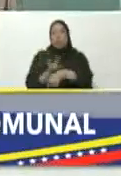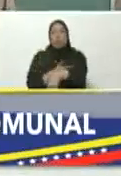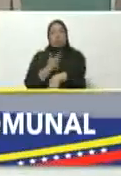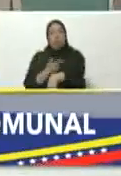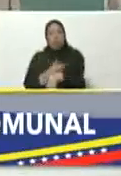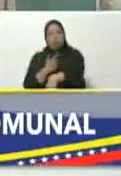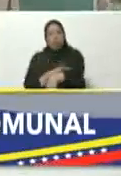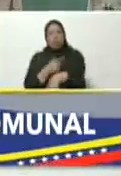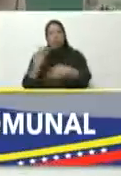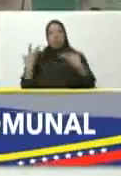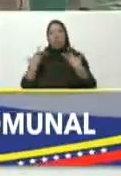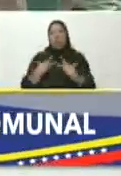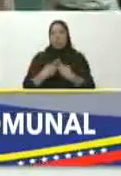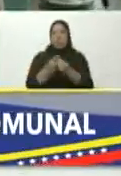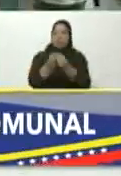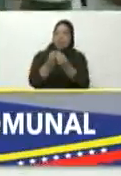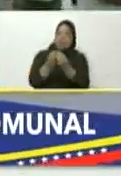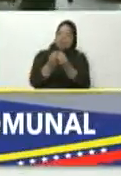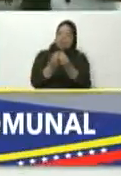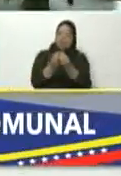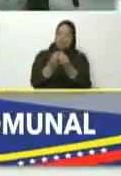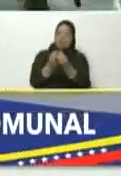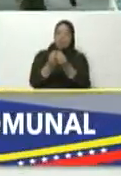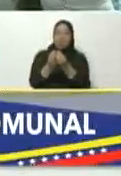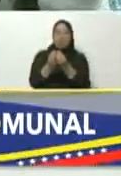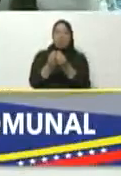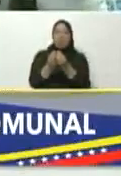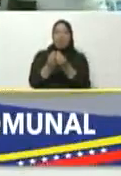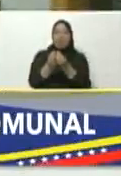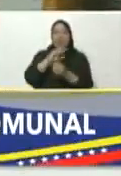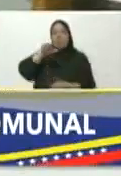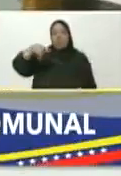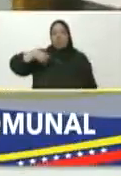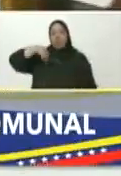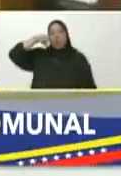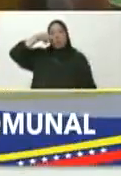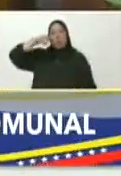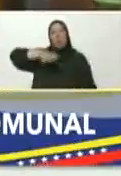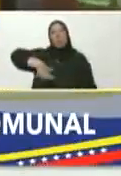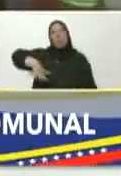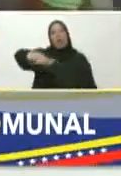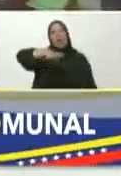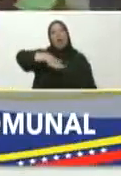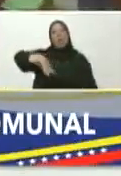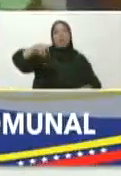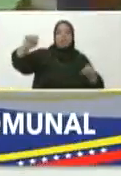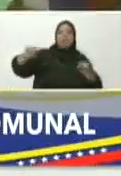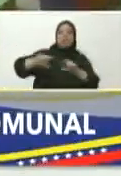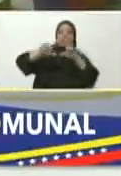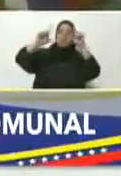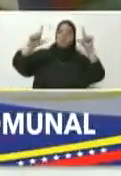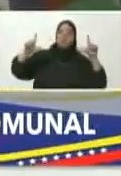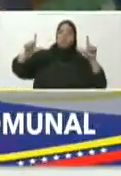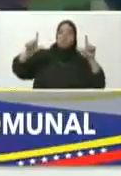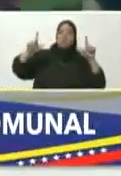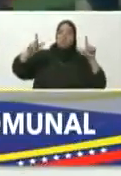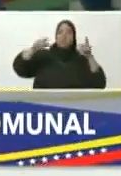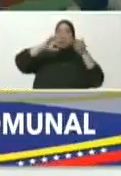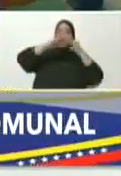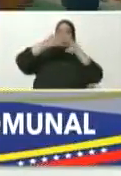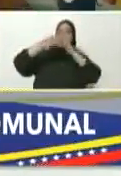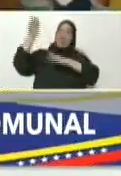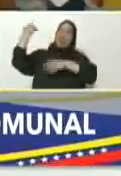tanto compañero y compañera de aquí, de nuestro pueblo. Están poniendo las imágenes cuando fuimos al Lídice, vale,